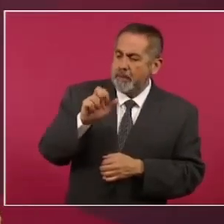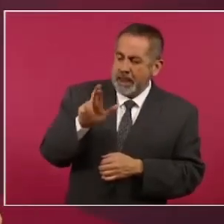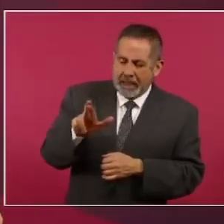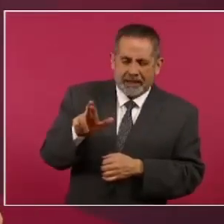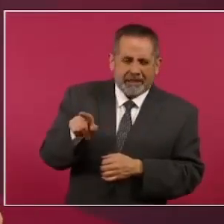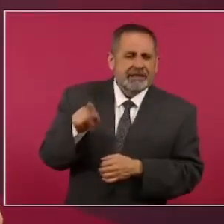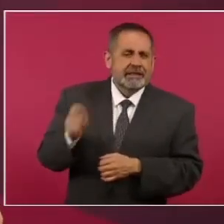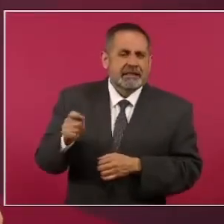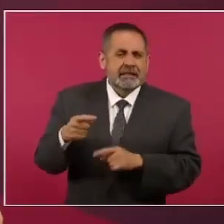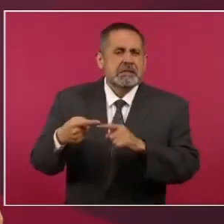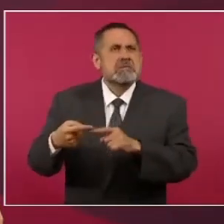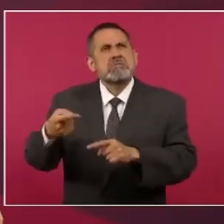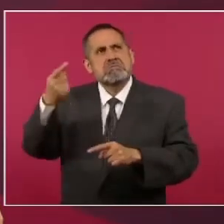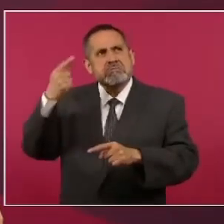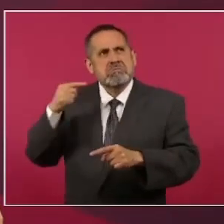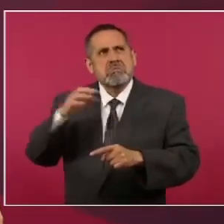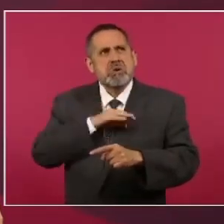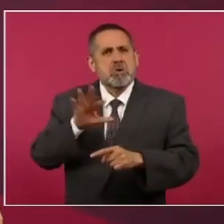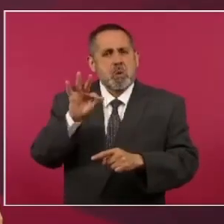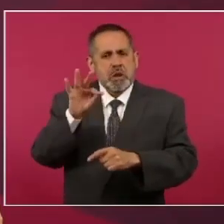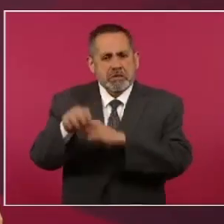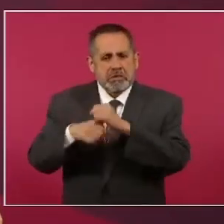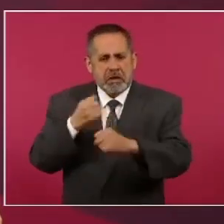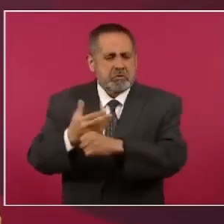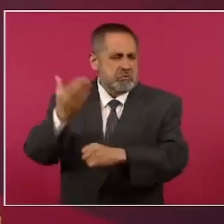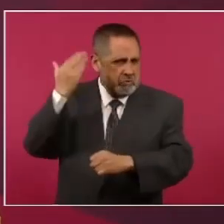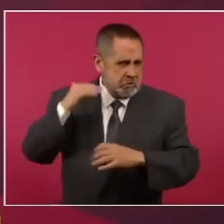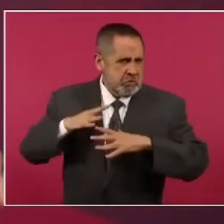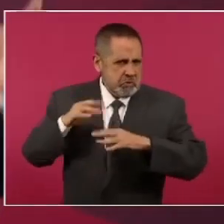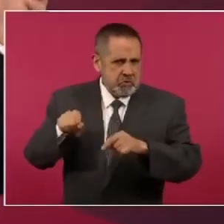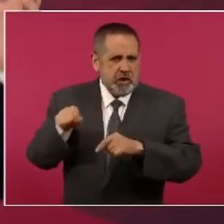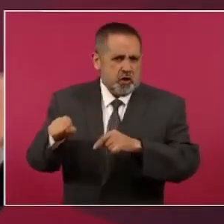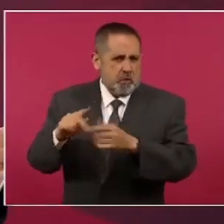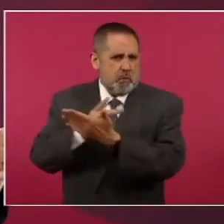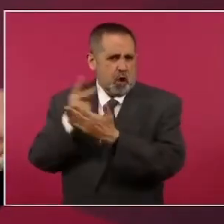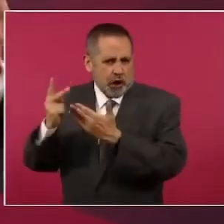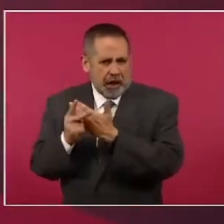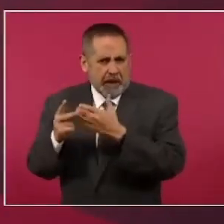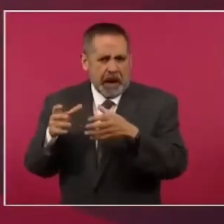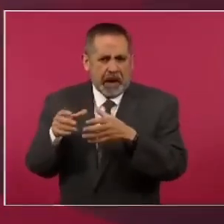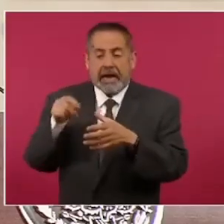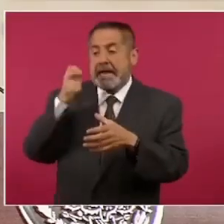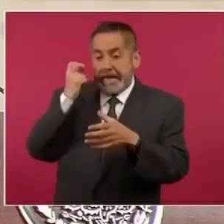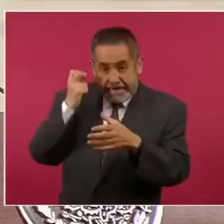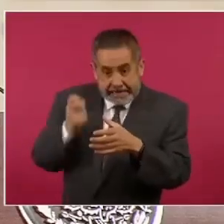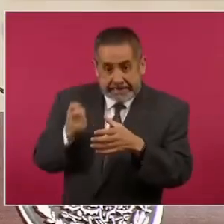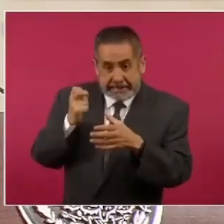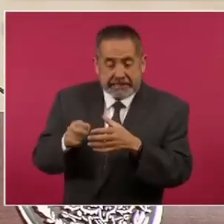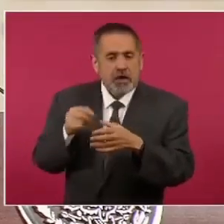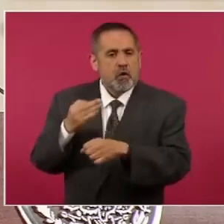hace un poco más de 40 años, es el que estamos